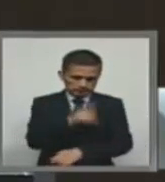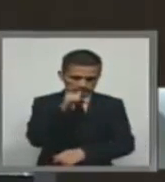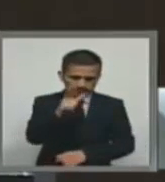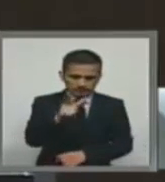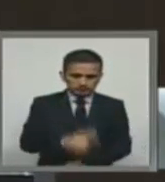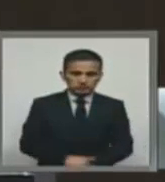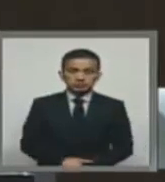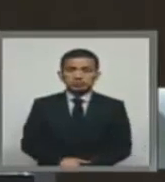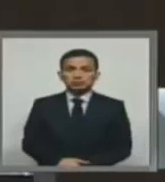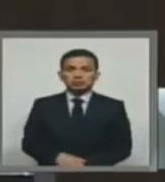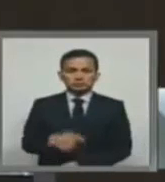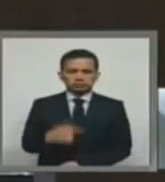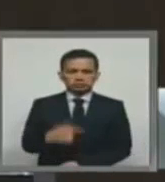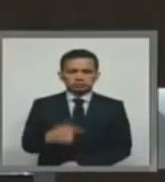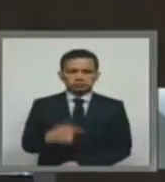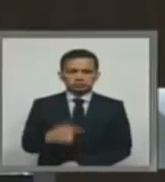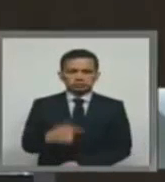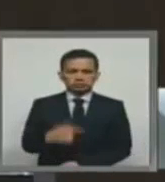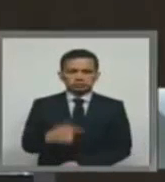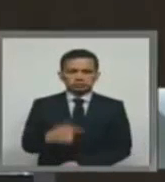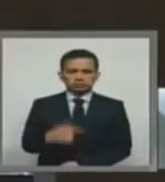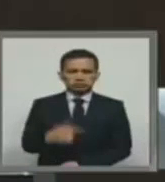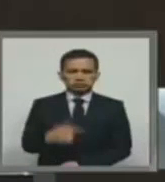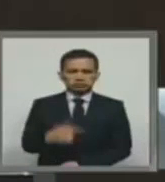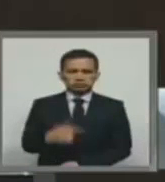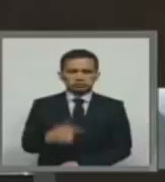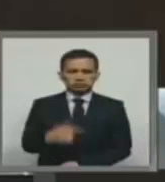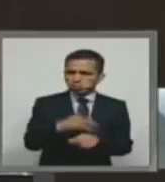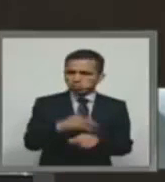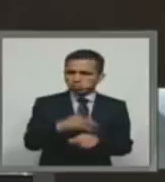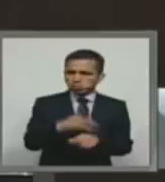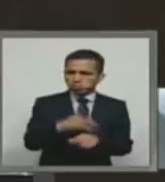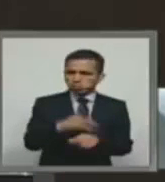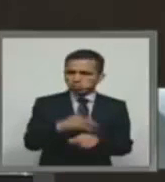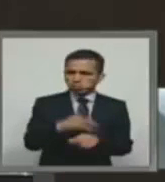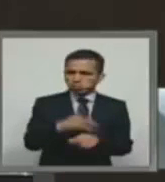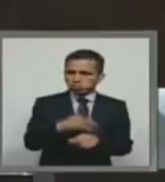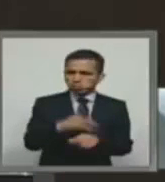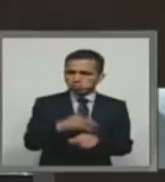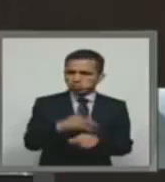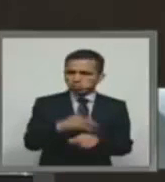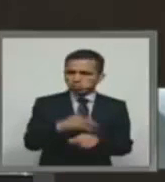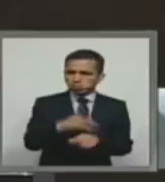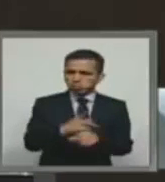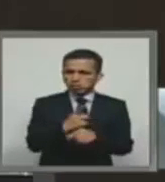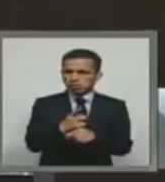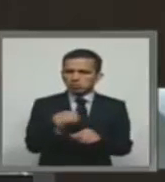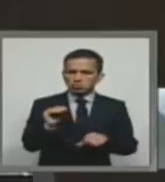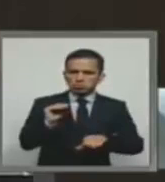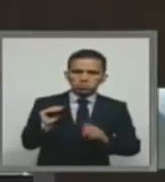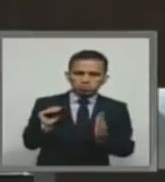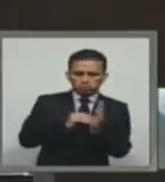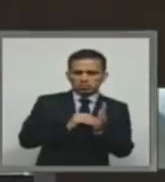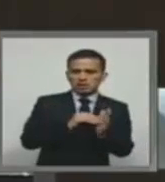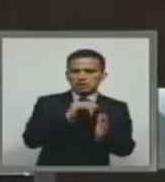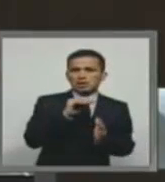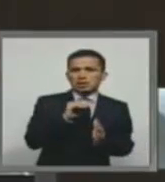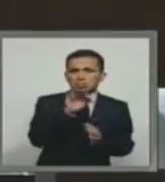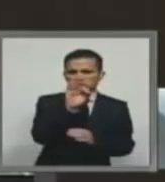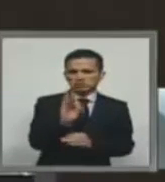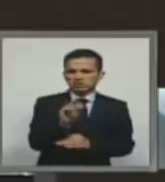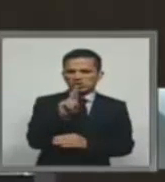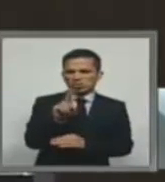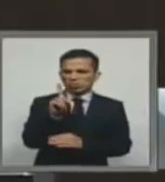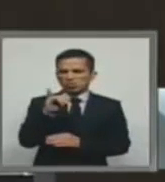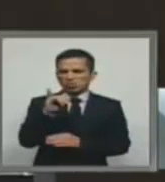He manifestado también ahí una inconformidad por el porcentaje que se maneja de UDIs, que va a